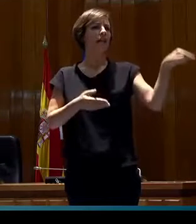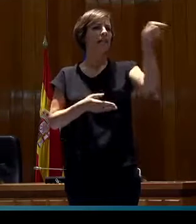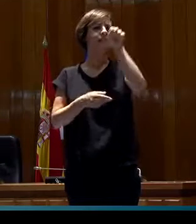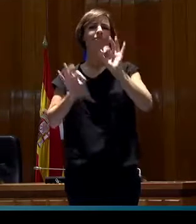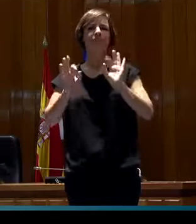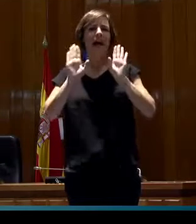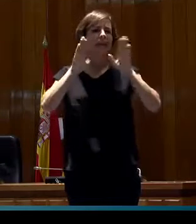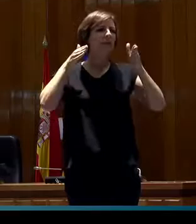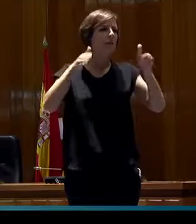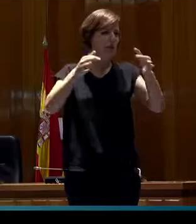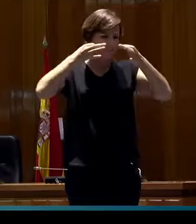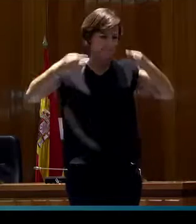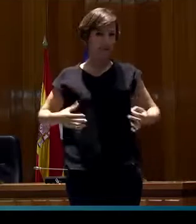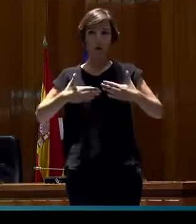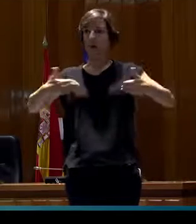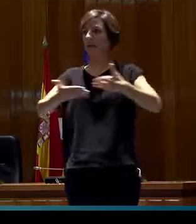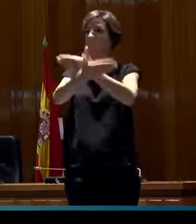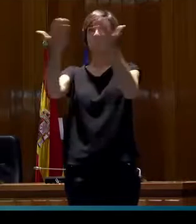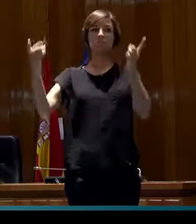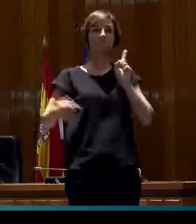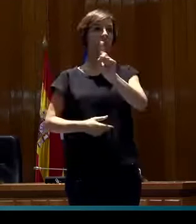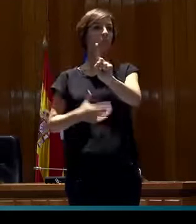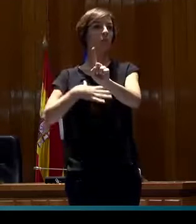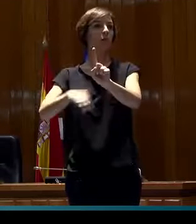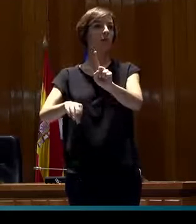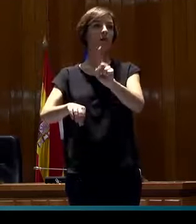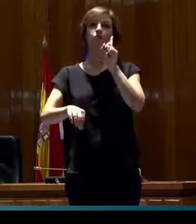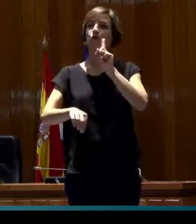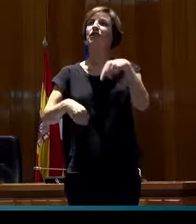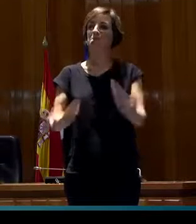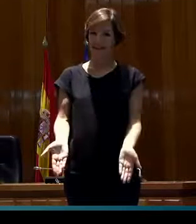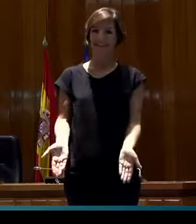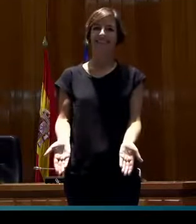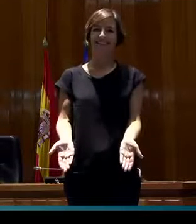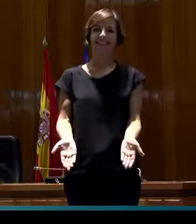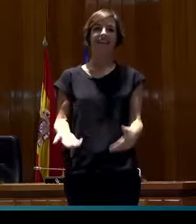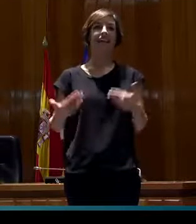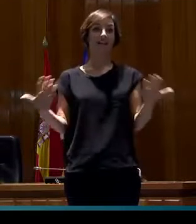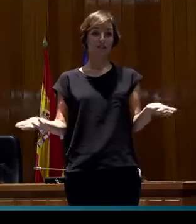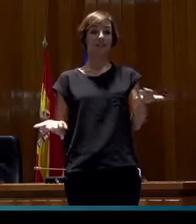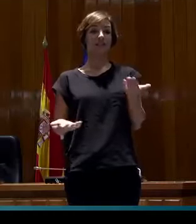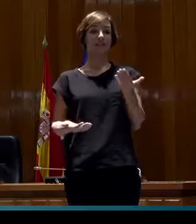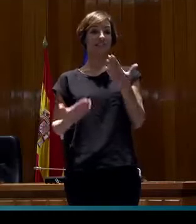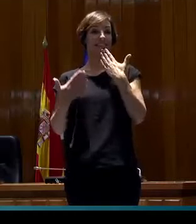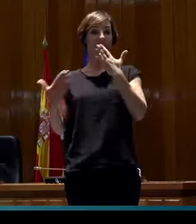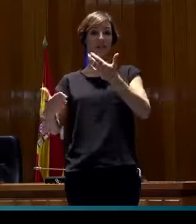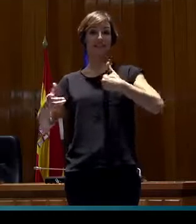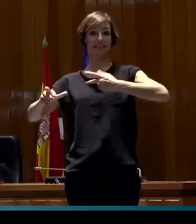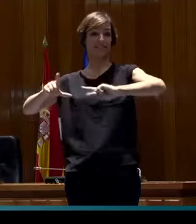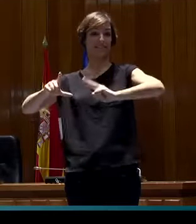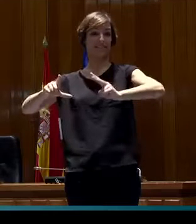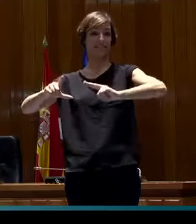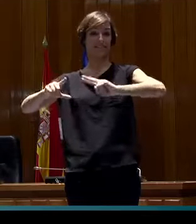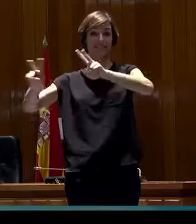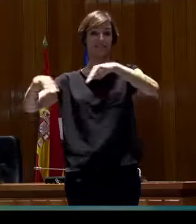atención físicos a los que cualquier persona puede acudir y también una persona sorda puede acudir. Y entonces, mediante esta interpretación a